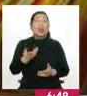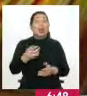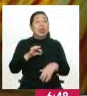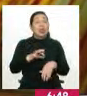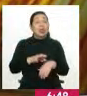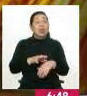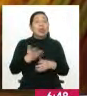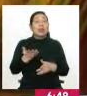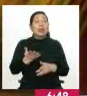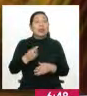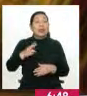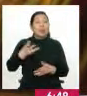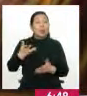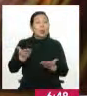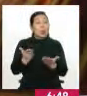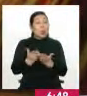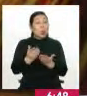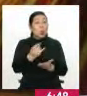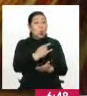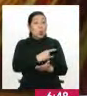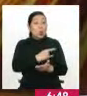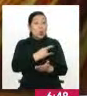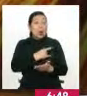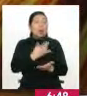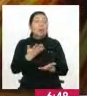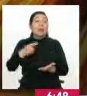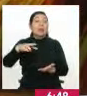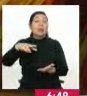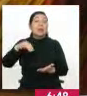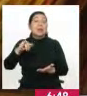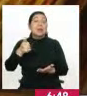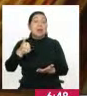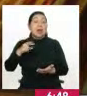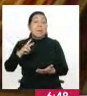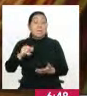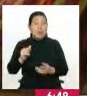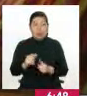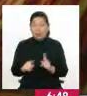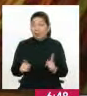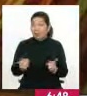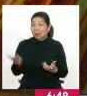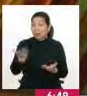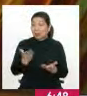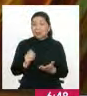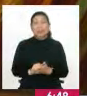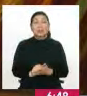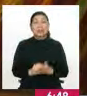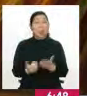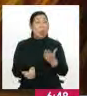Hospital Jackson Memorial, catedrático de la Universidad de Miami, a propósito de estas variantes Scrabble, ¿no? Que aparecen en